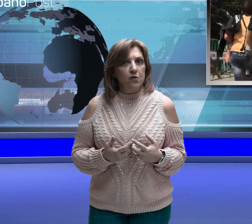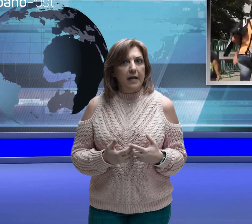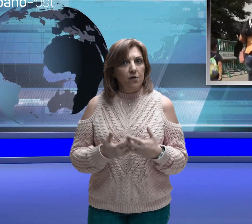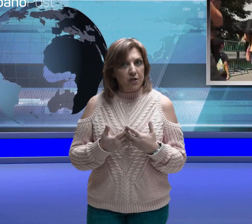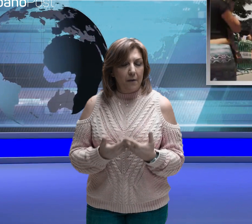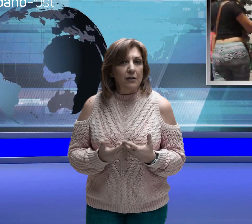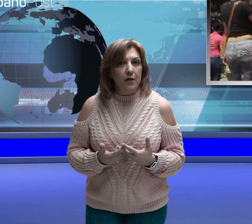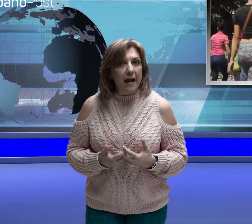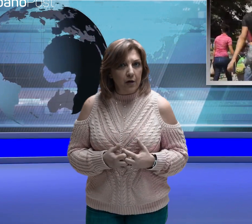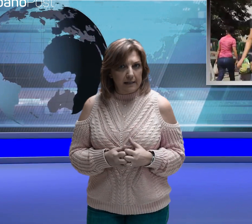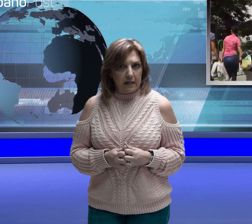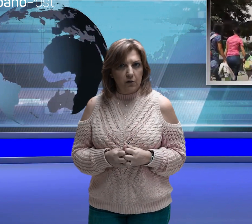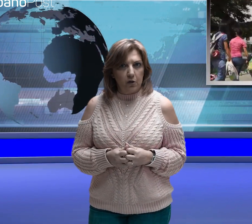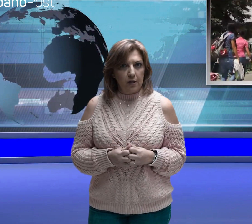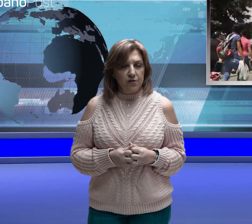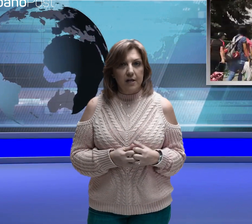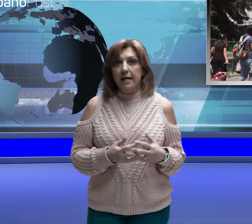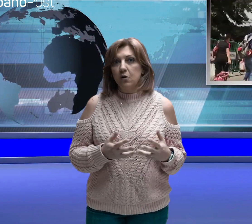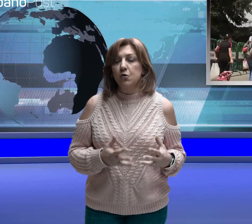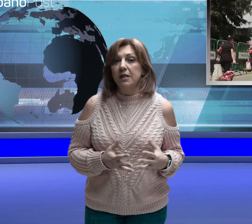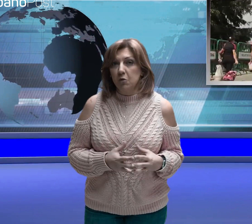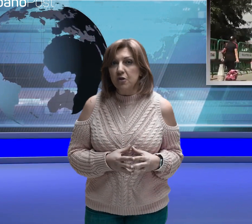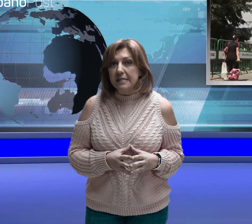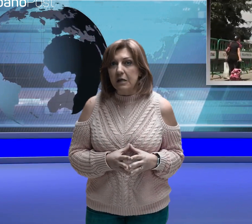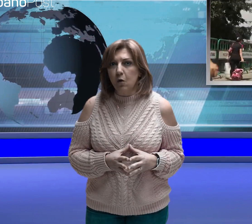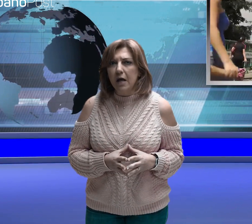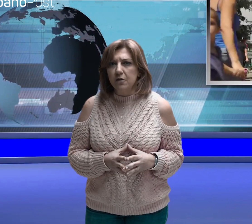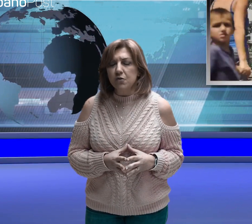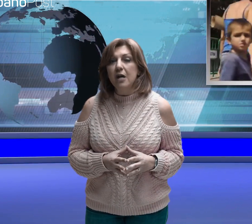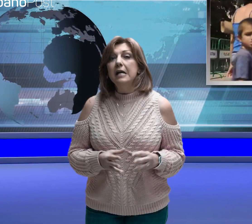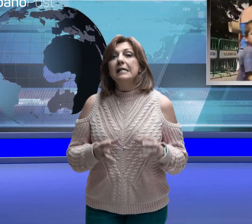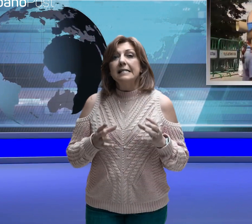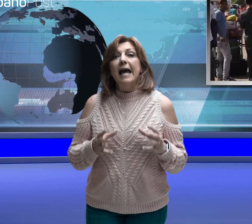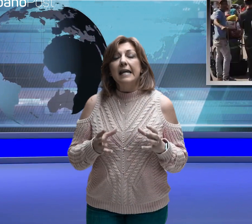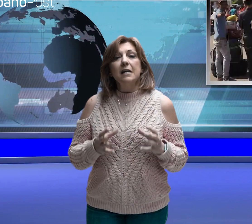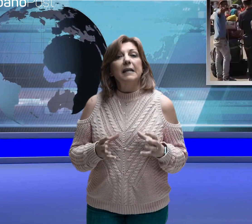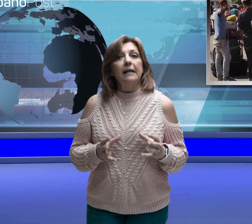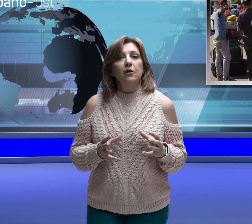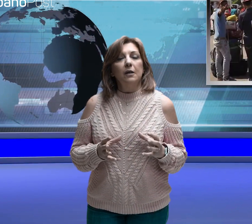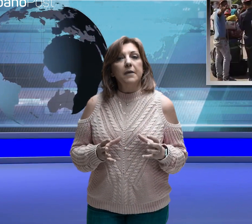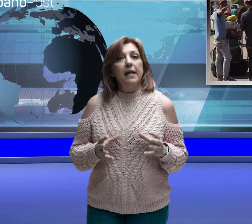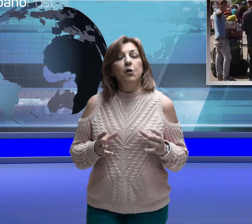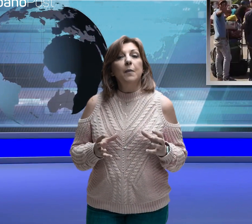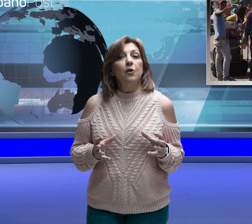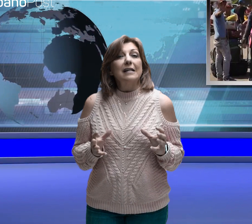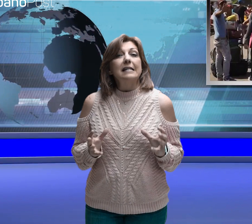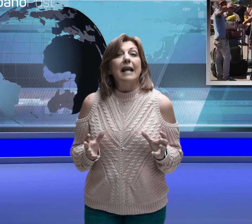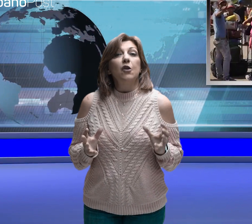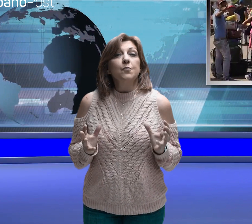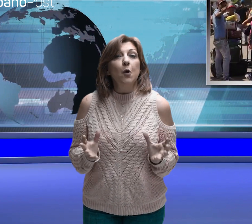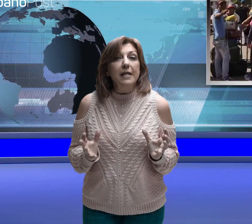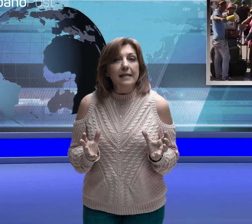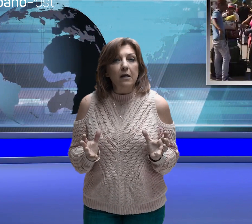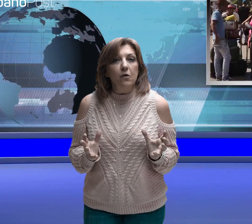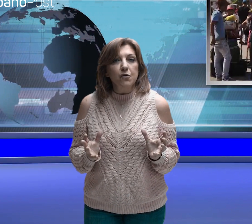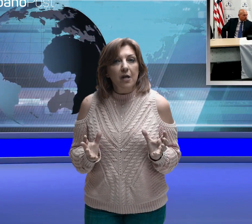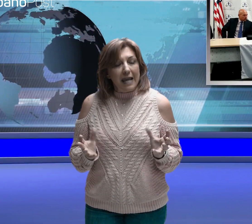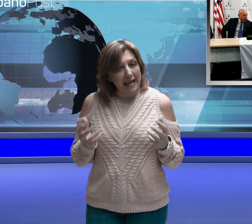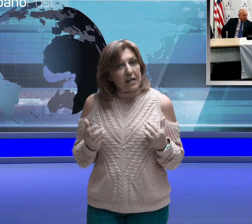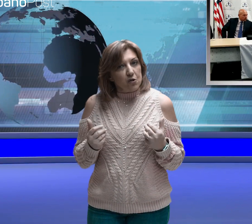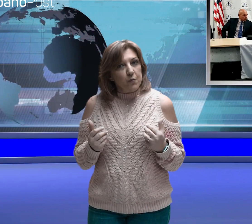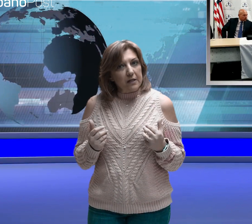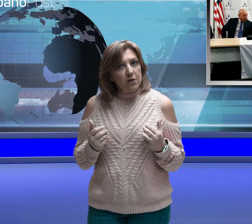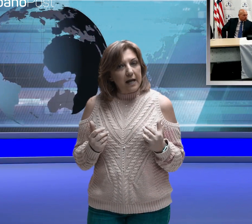de venezolanos que abandonaron el territorio nacional en los últimos 5 años, se ha incrementado también el número de asilados